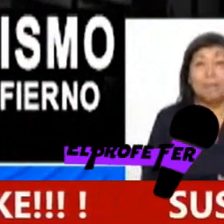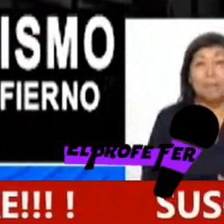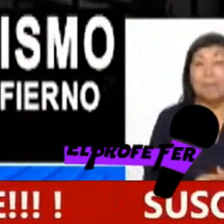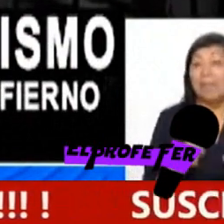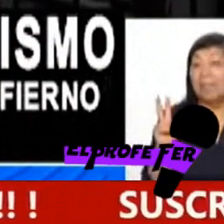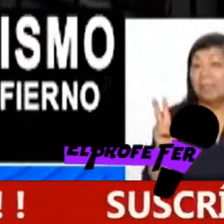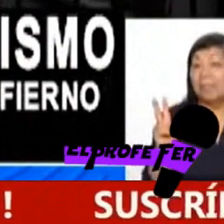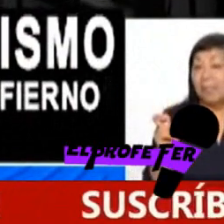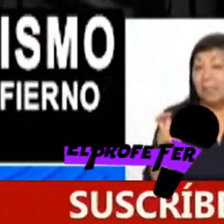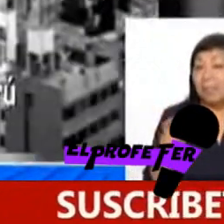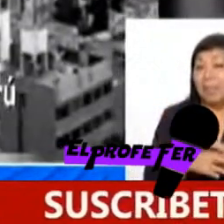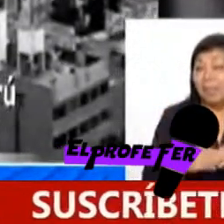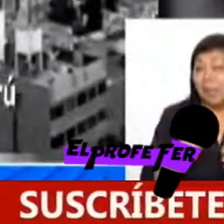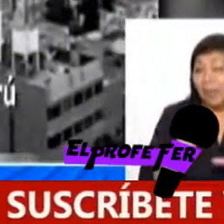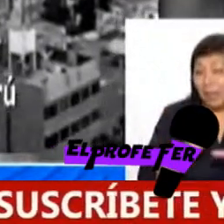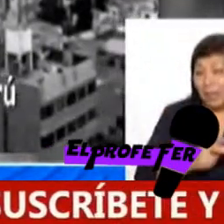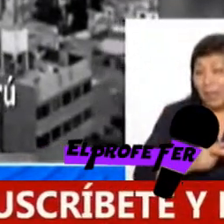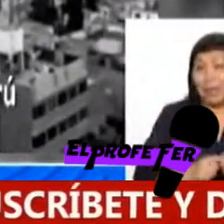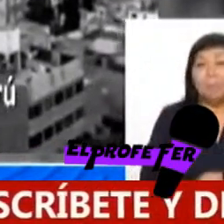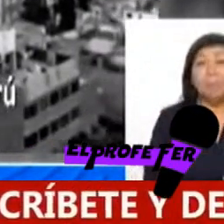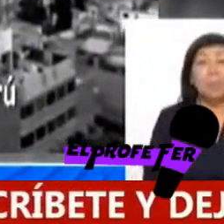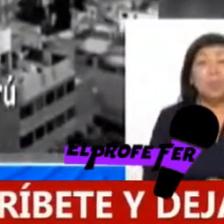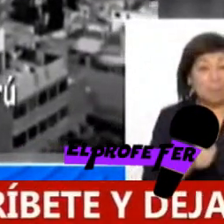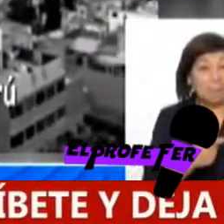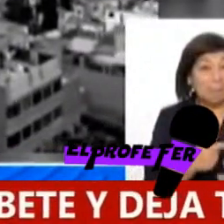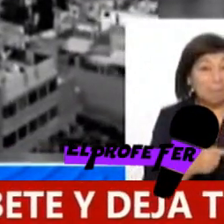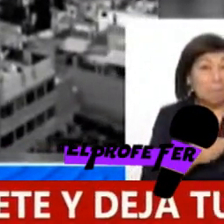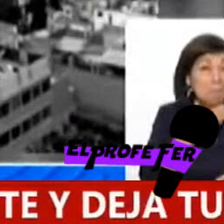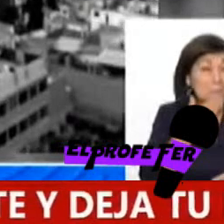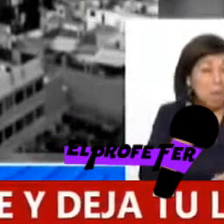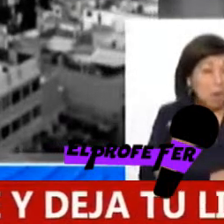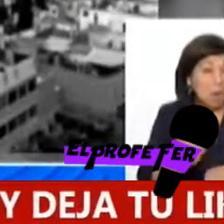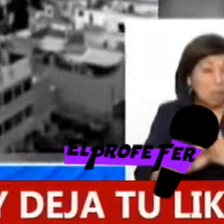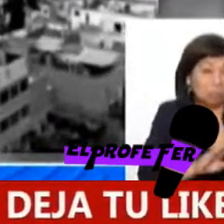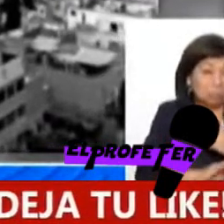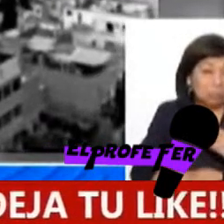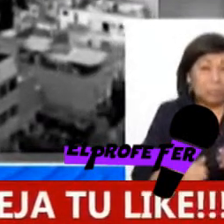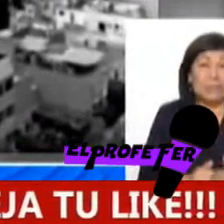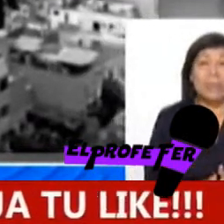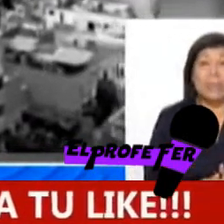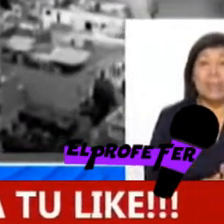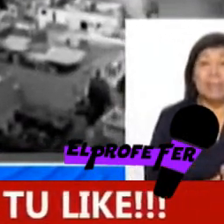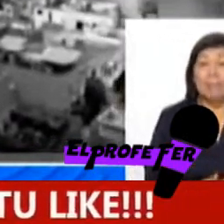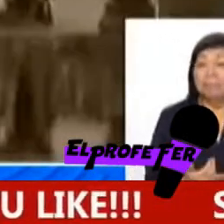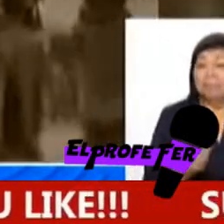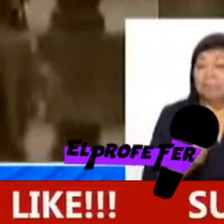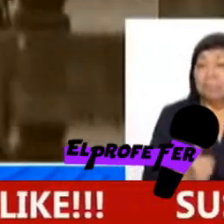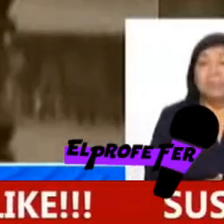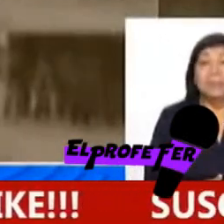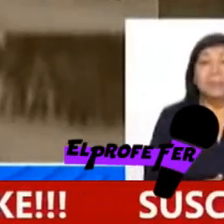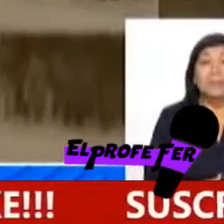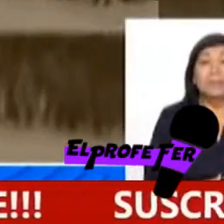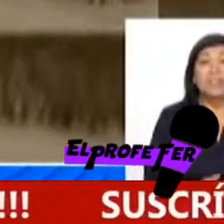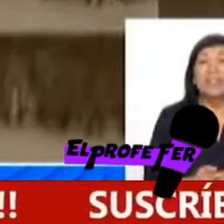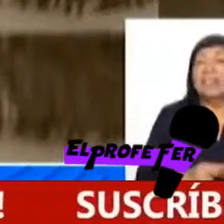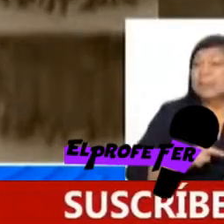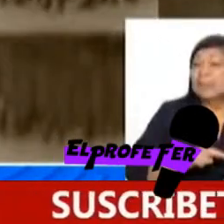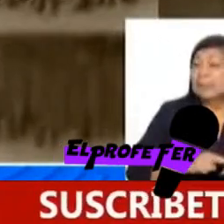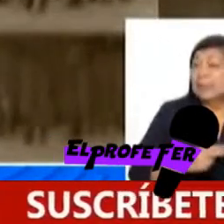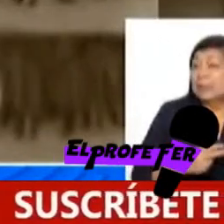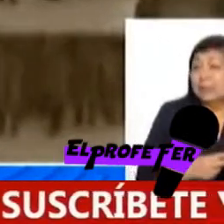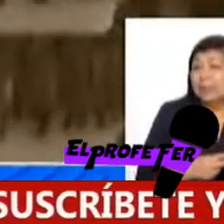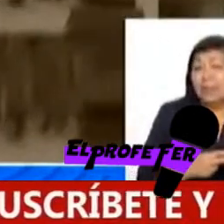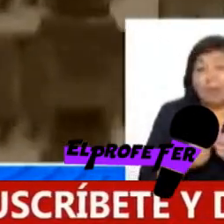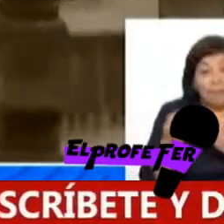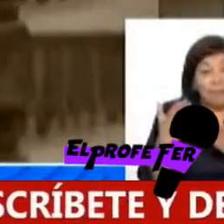al tema de la historia del terrorismo, ¿no? ¿Usted considera que podría basarse en, digamos, en lo que está referido en